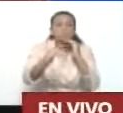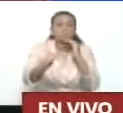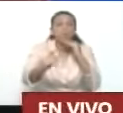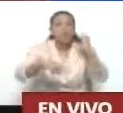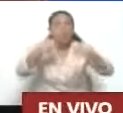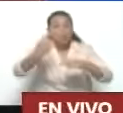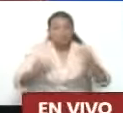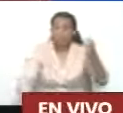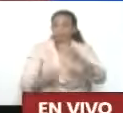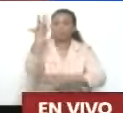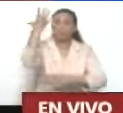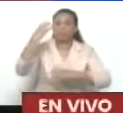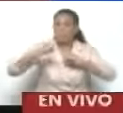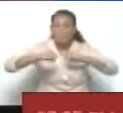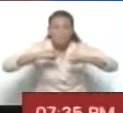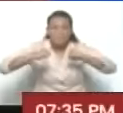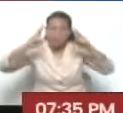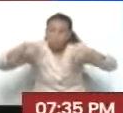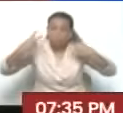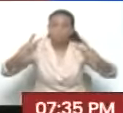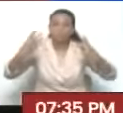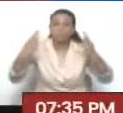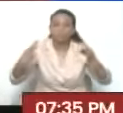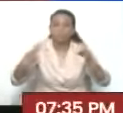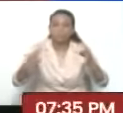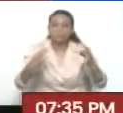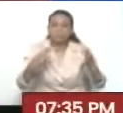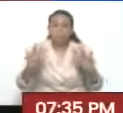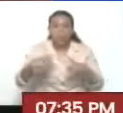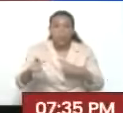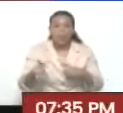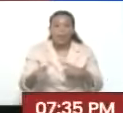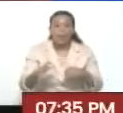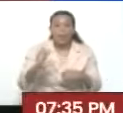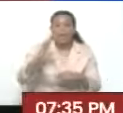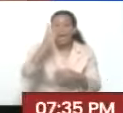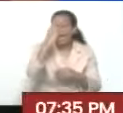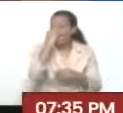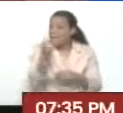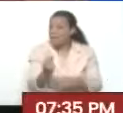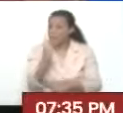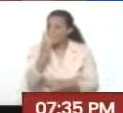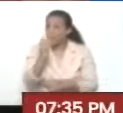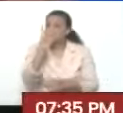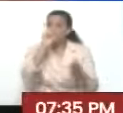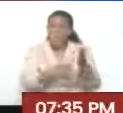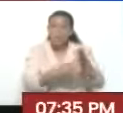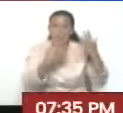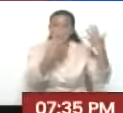otros periodos de predespertar y despertar con Ezequiel Zamora.